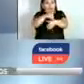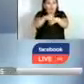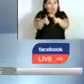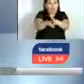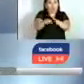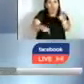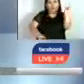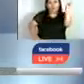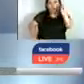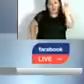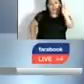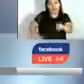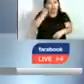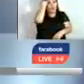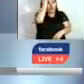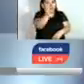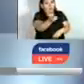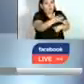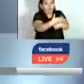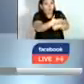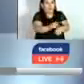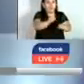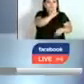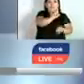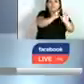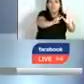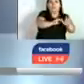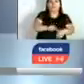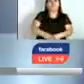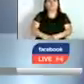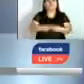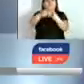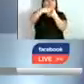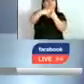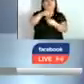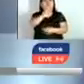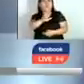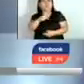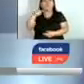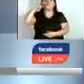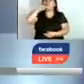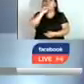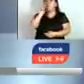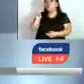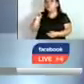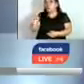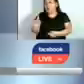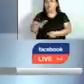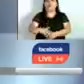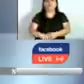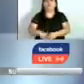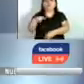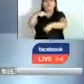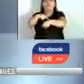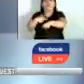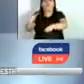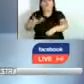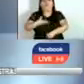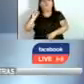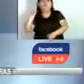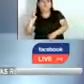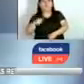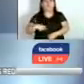En San Salvador, Nuevas Ideas obtendría 17 diputados, Arena 3, FMLN 1, Nuestro Tiempo